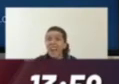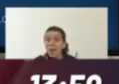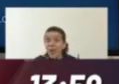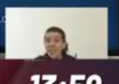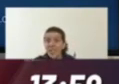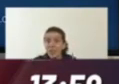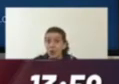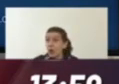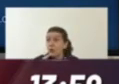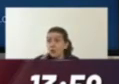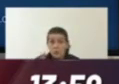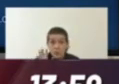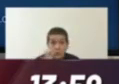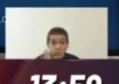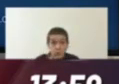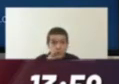crecieron los casos.